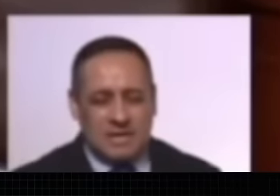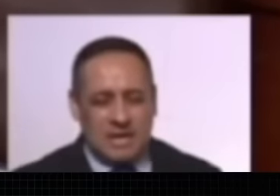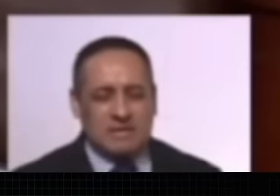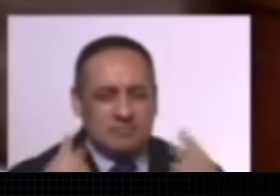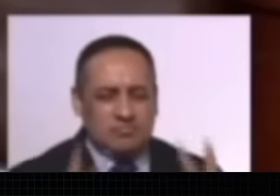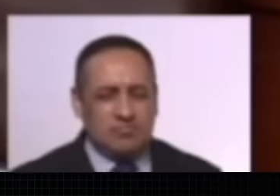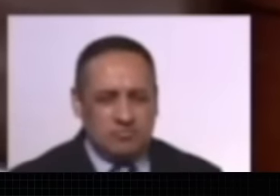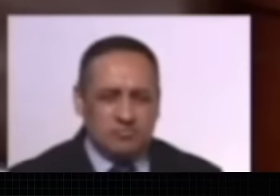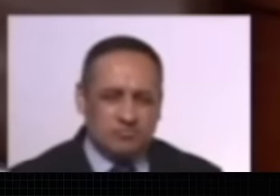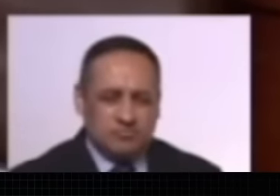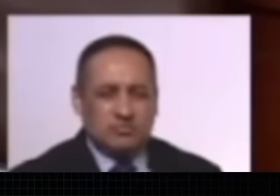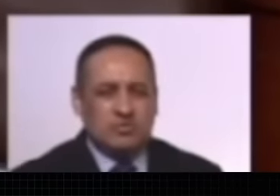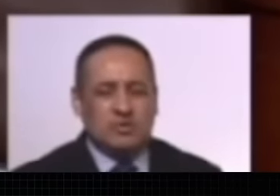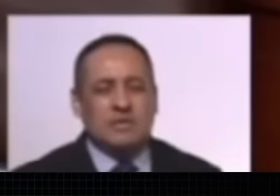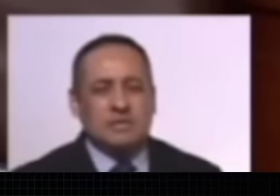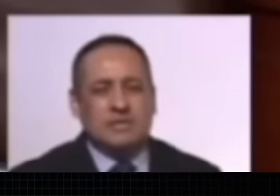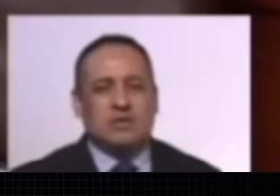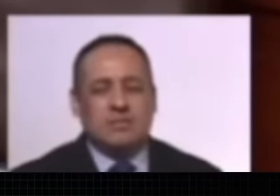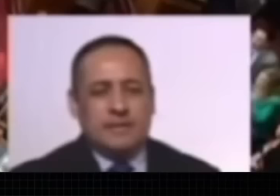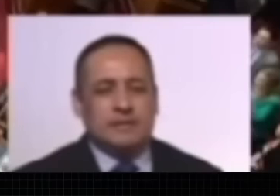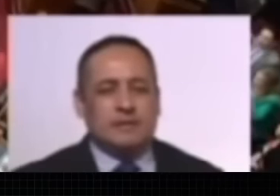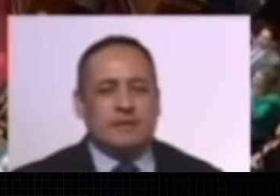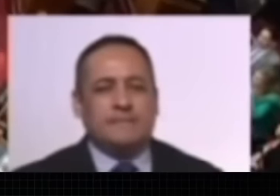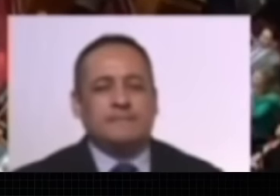a ir contra la corriente, señora presidenta.